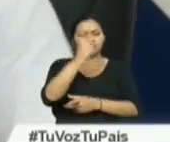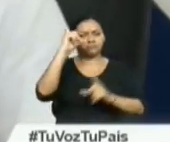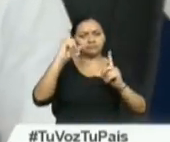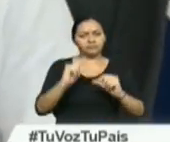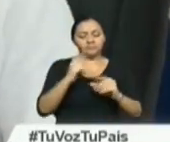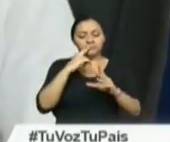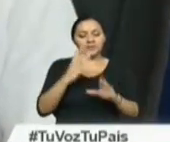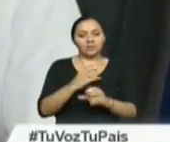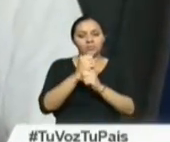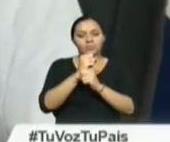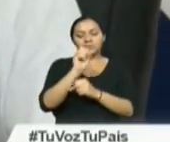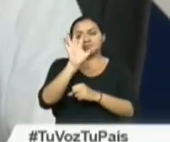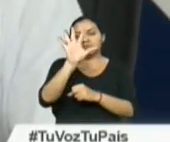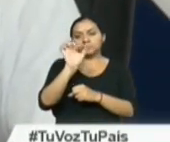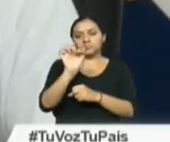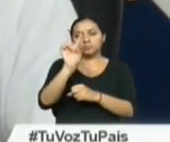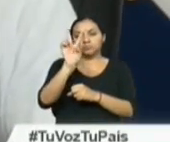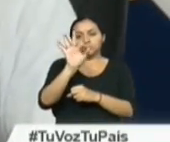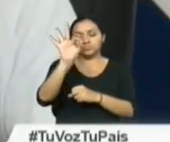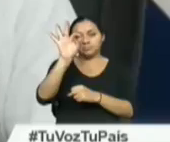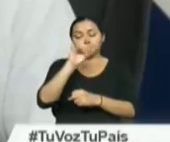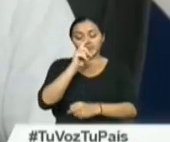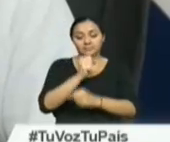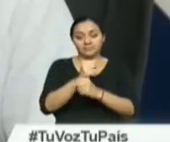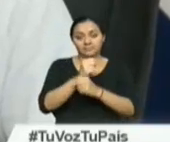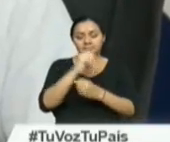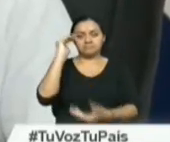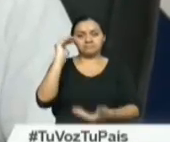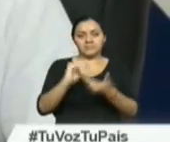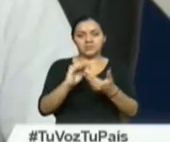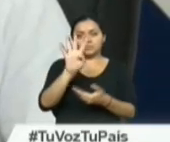tuvimos 5.2% de desempleo, ha bajado